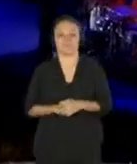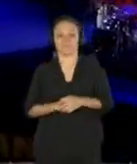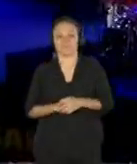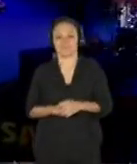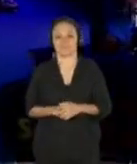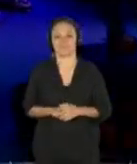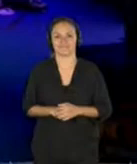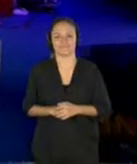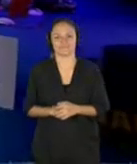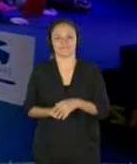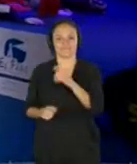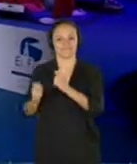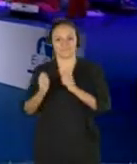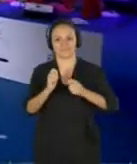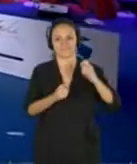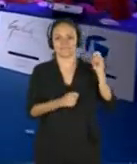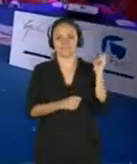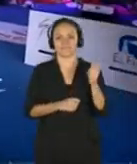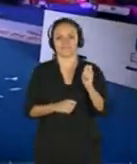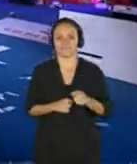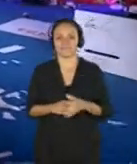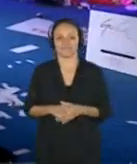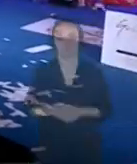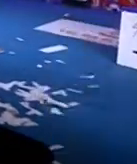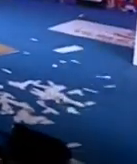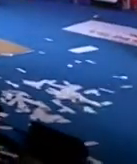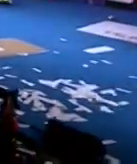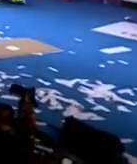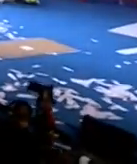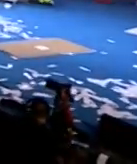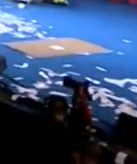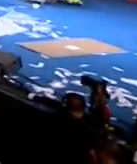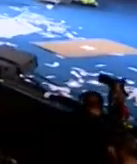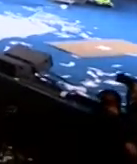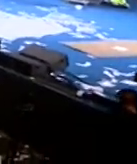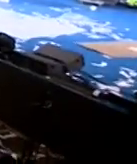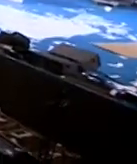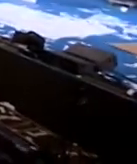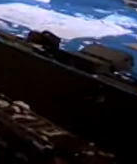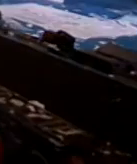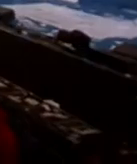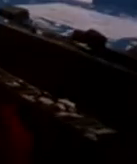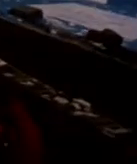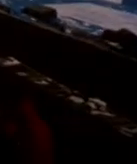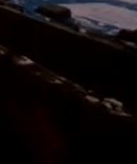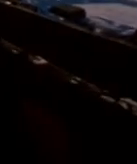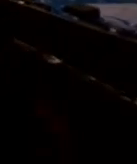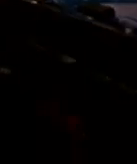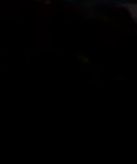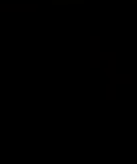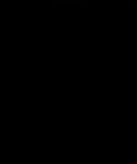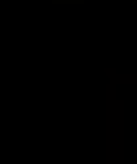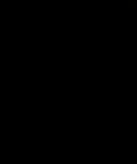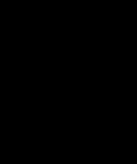Primera canción en concurso de triquitraques, nuevamente vienen, amenazan con llegar y